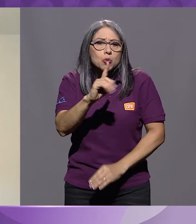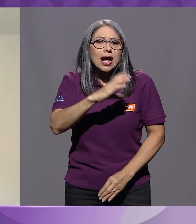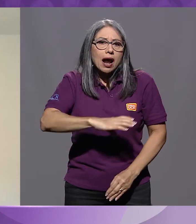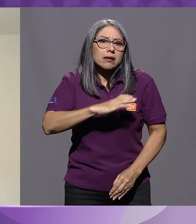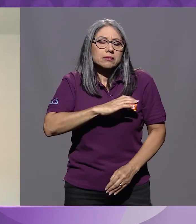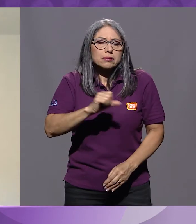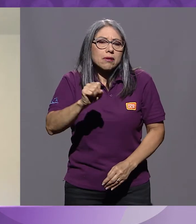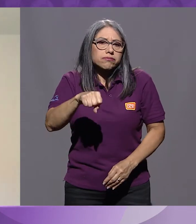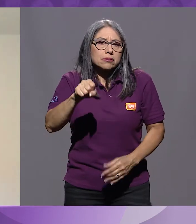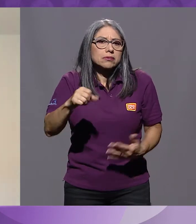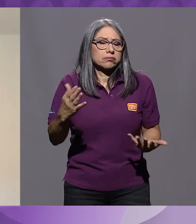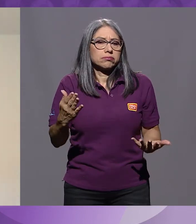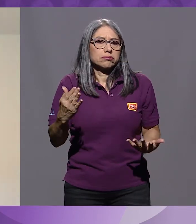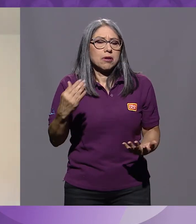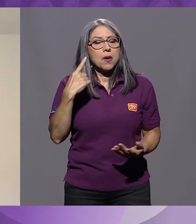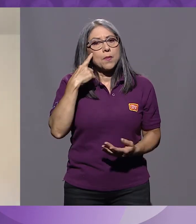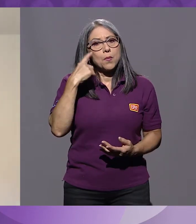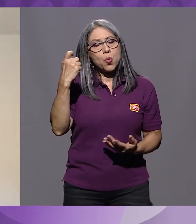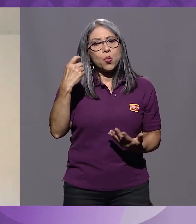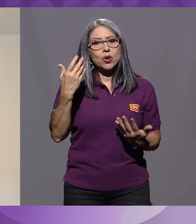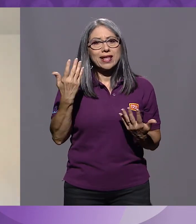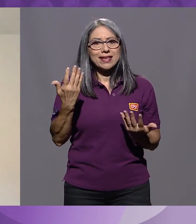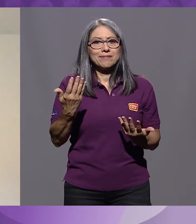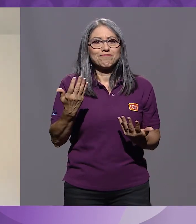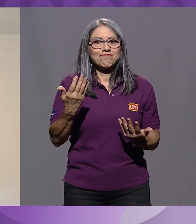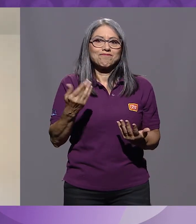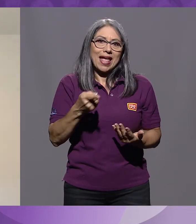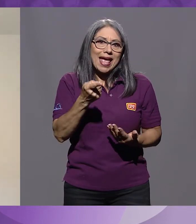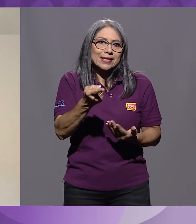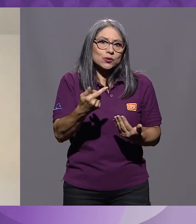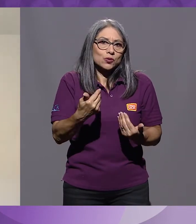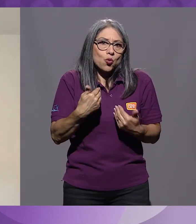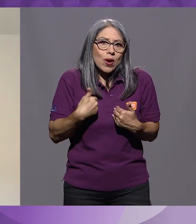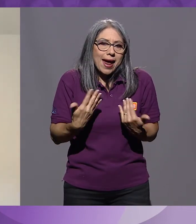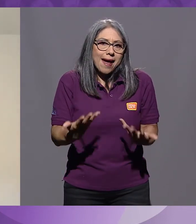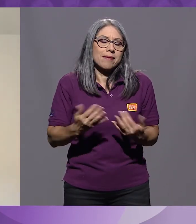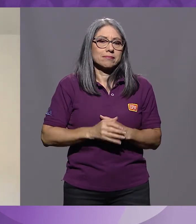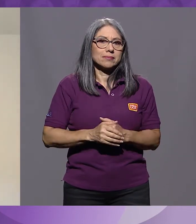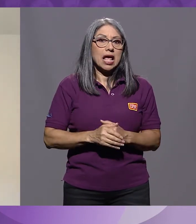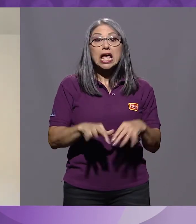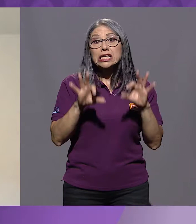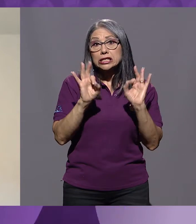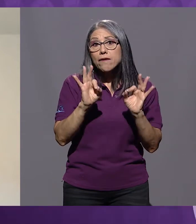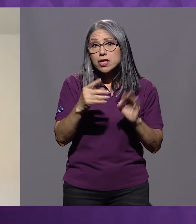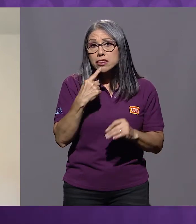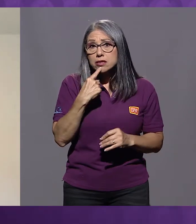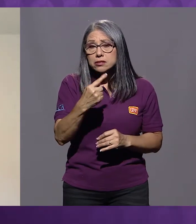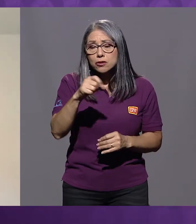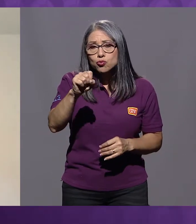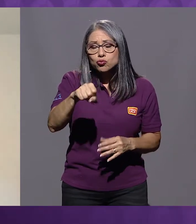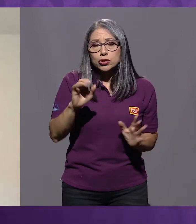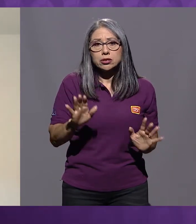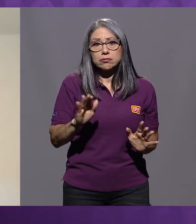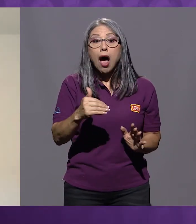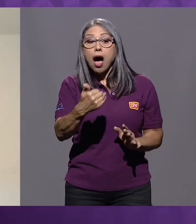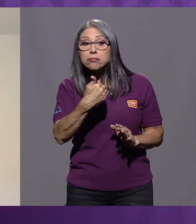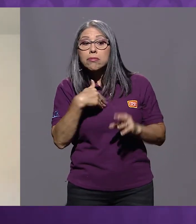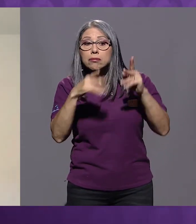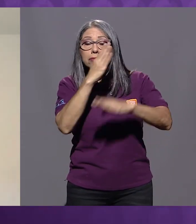característica porque es lo que, un poco lo que existe, ¿no? Y está bien mencionarlo, pero